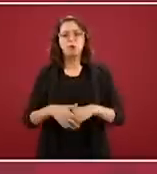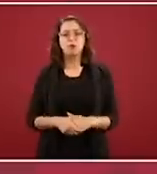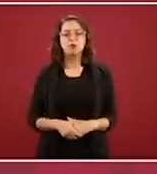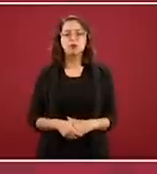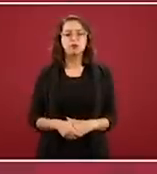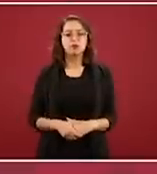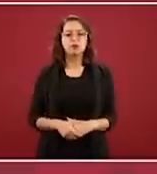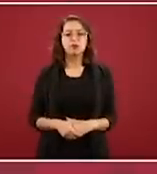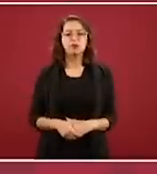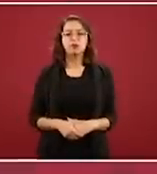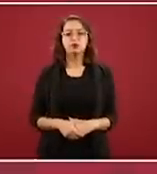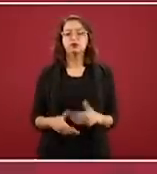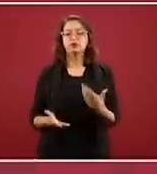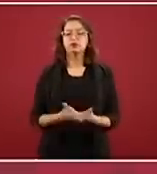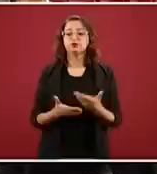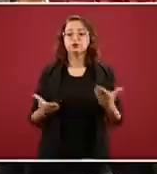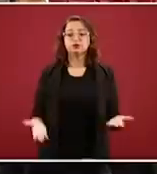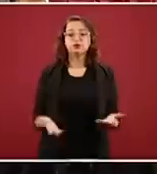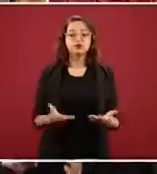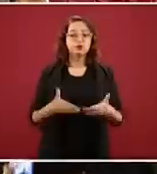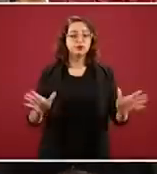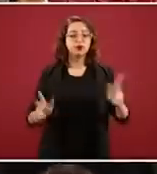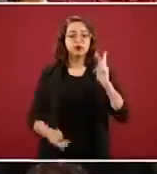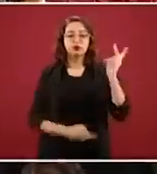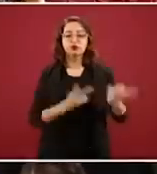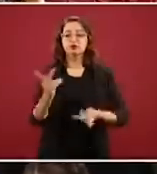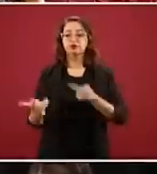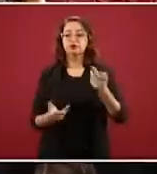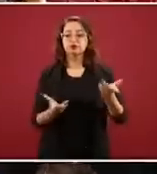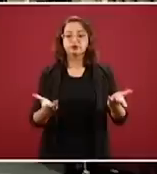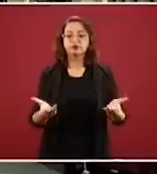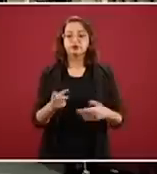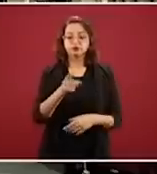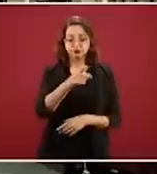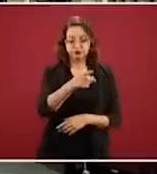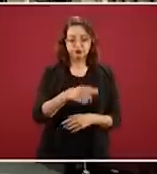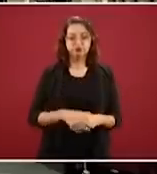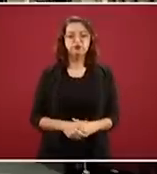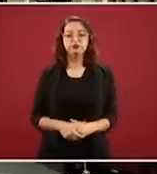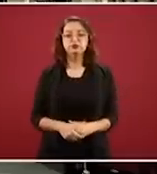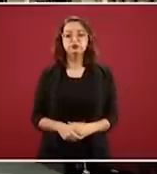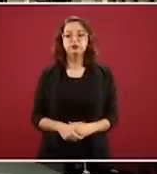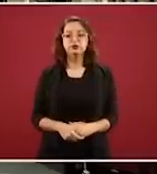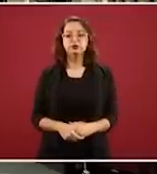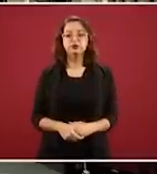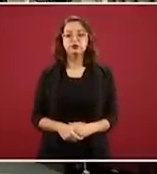Vamos a abrir para preguntas. Empezamos por allá.